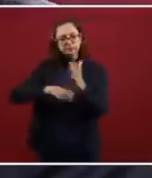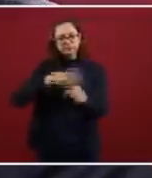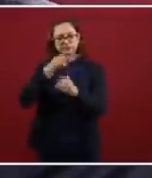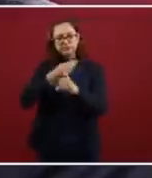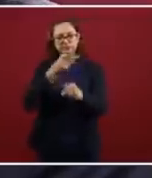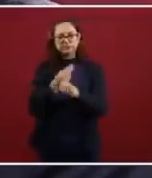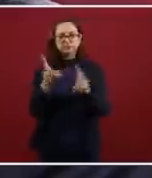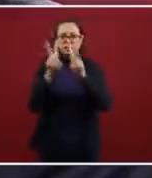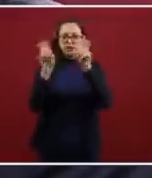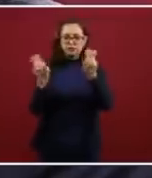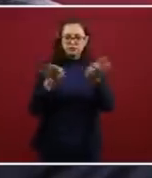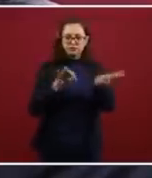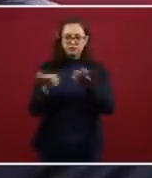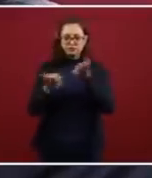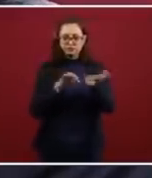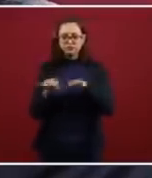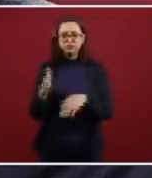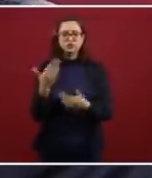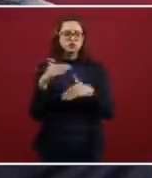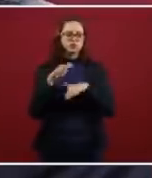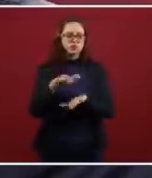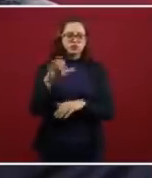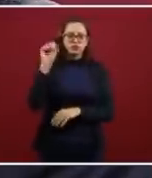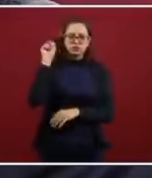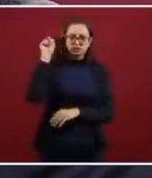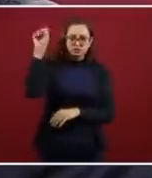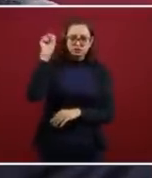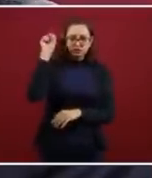en todo lo que tiene que ver con registro de sindicatos,